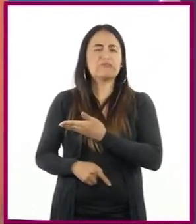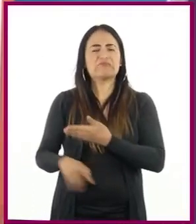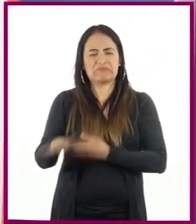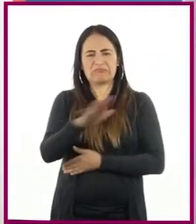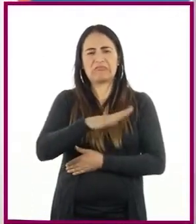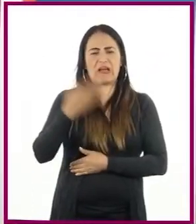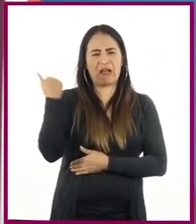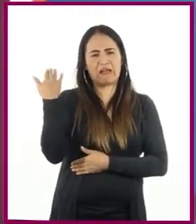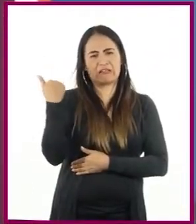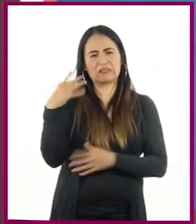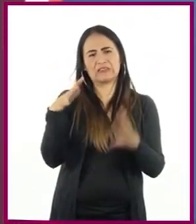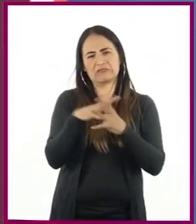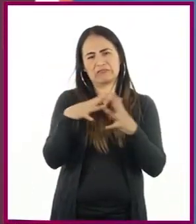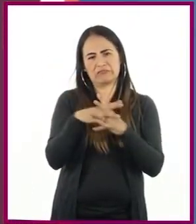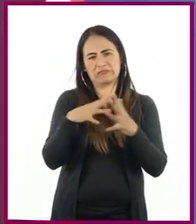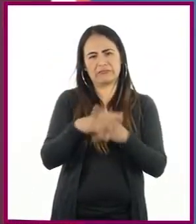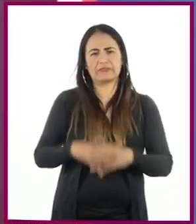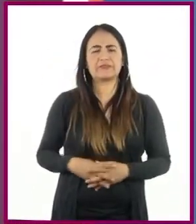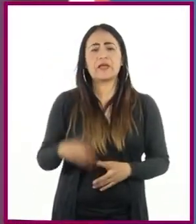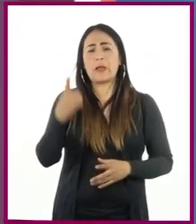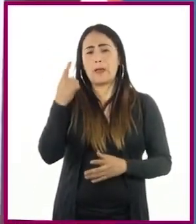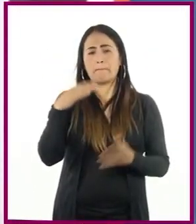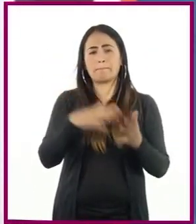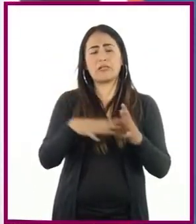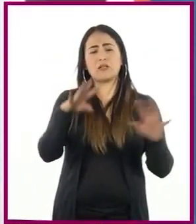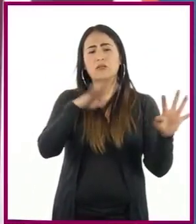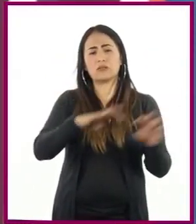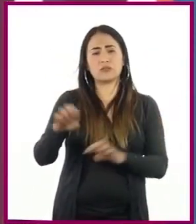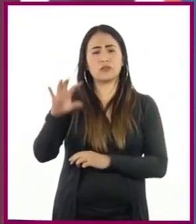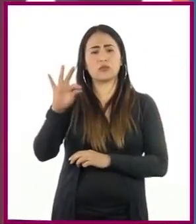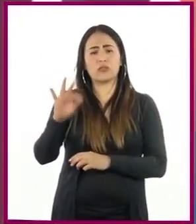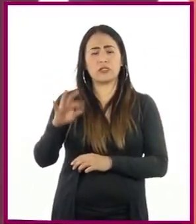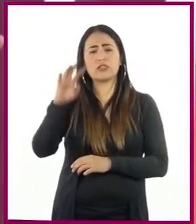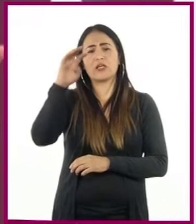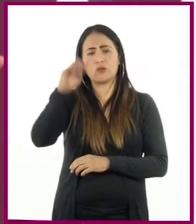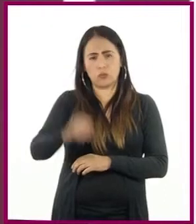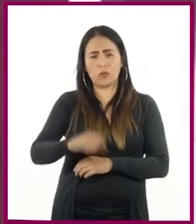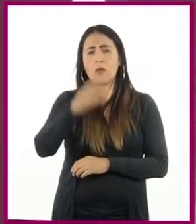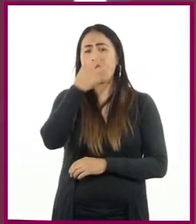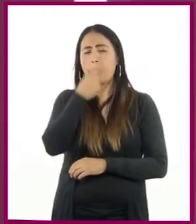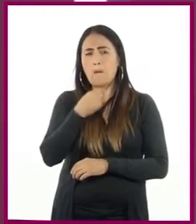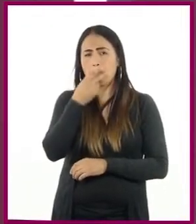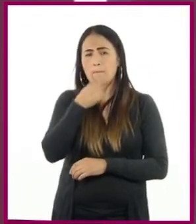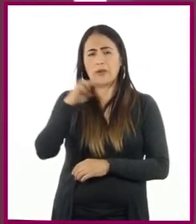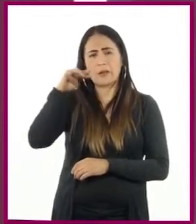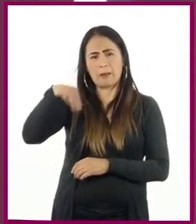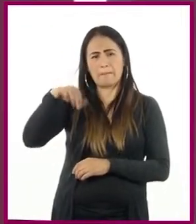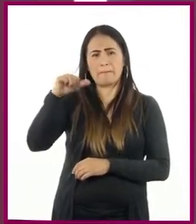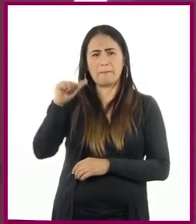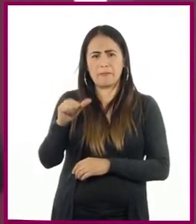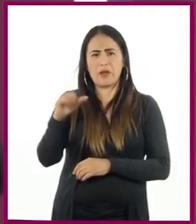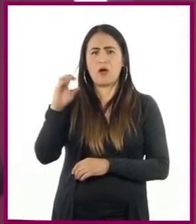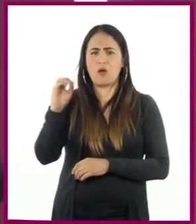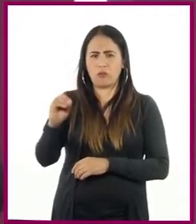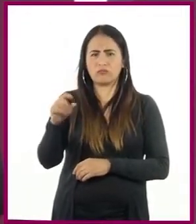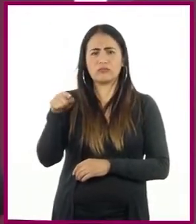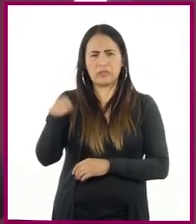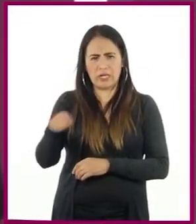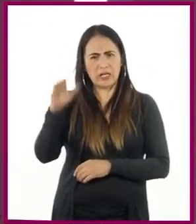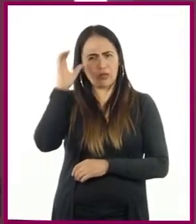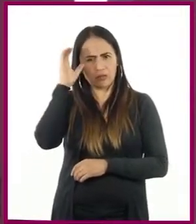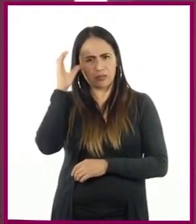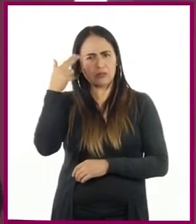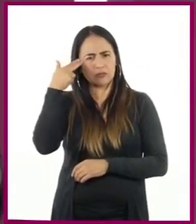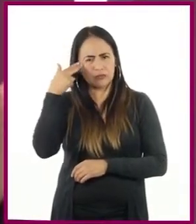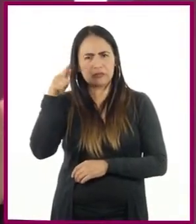Fría. Por un lado, en 1949, Mao Zedong había instaurado un gobierno comunista en China y